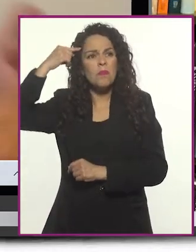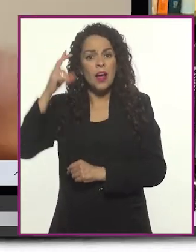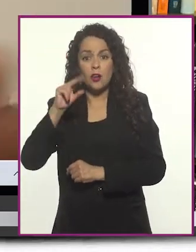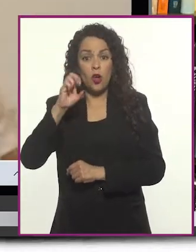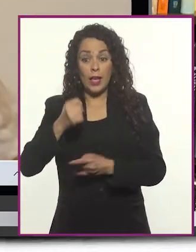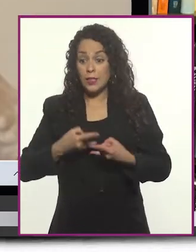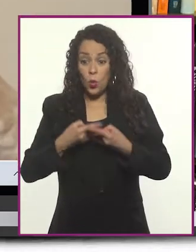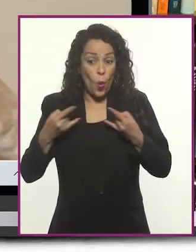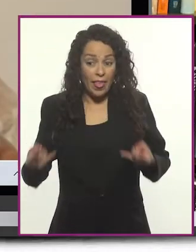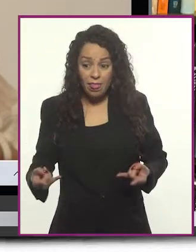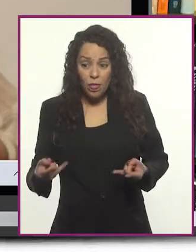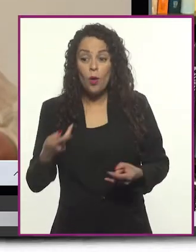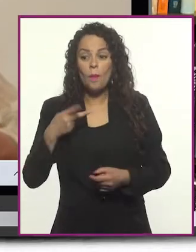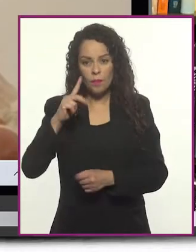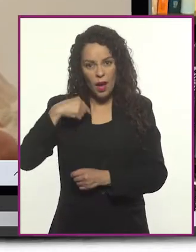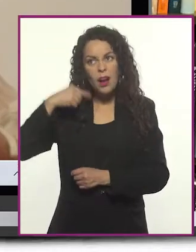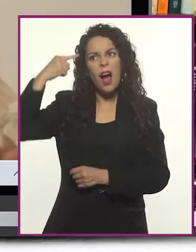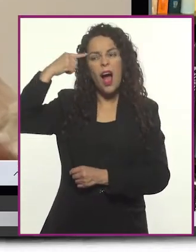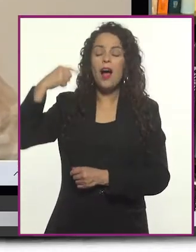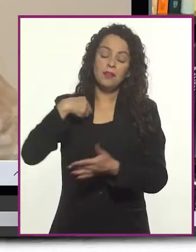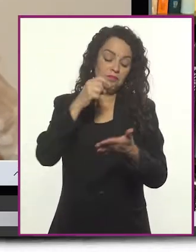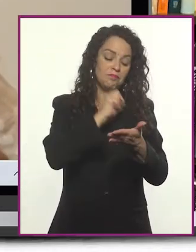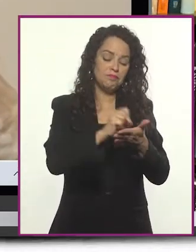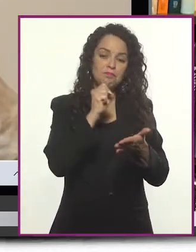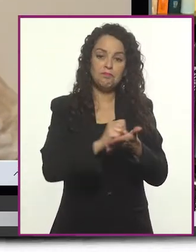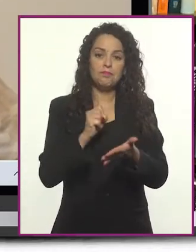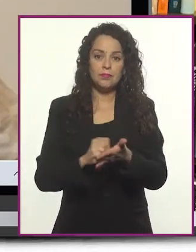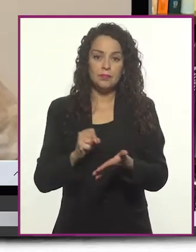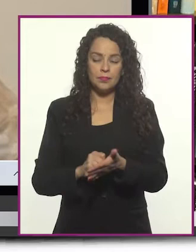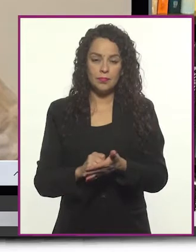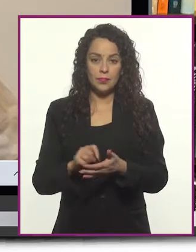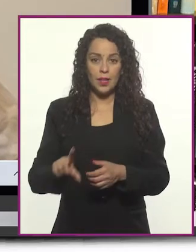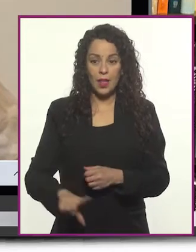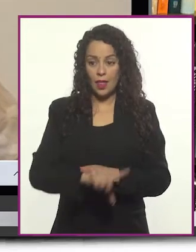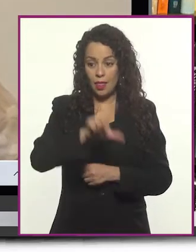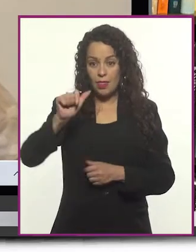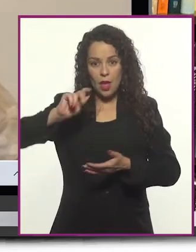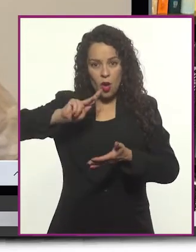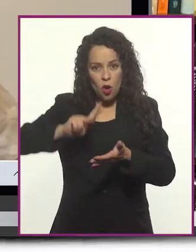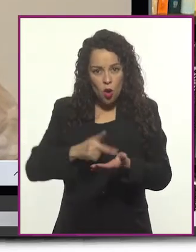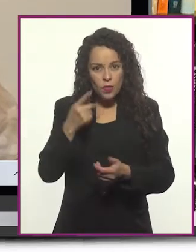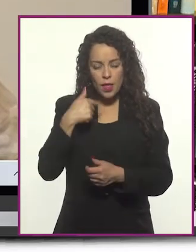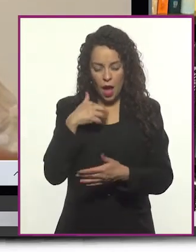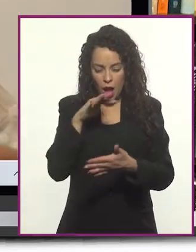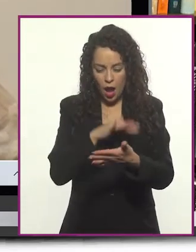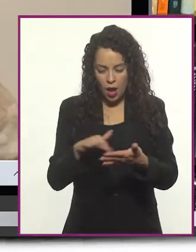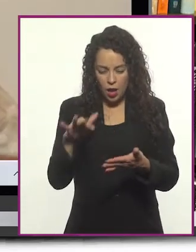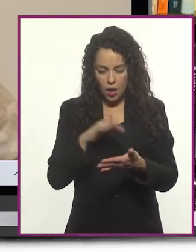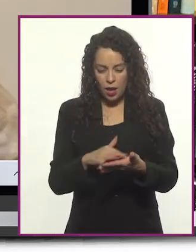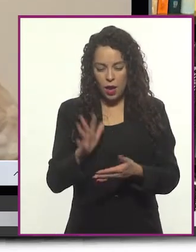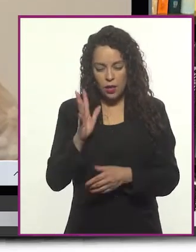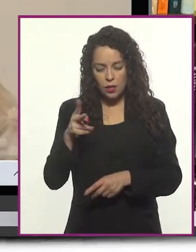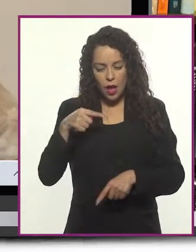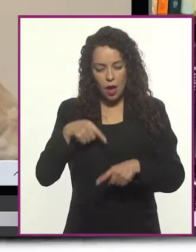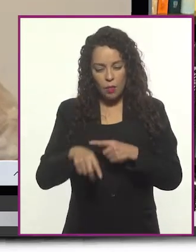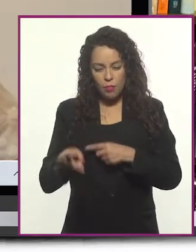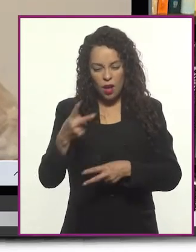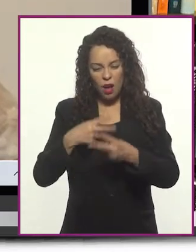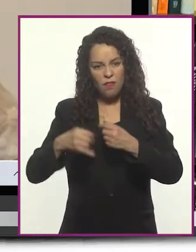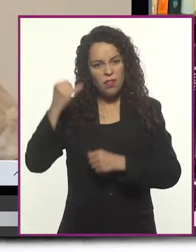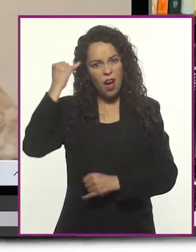cuento completo. Pero después, cuando las vuelvo a leer, empiezan a surgir